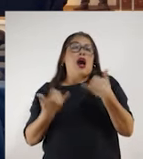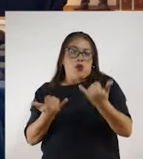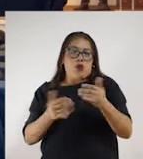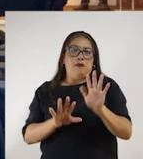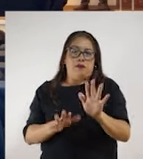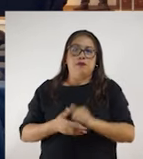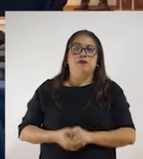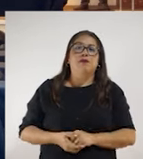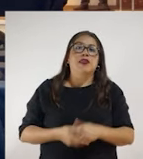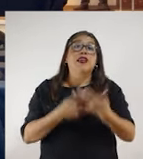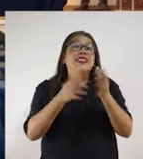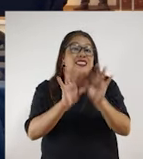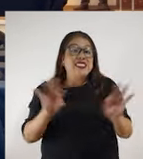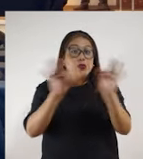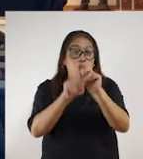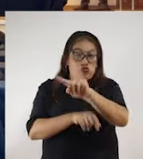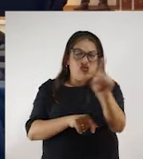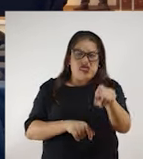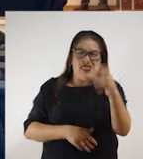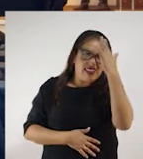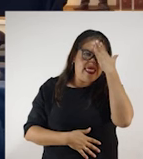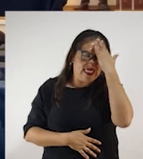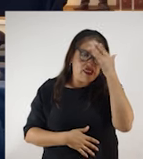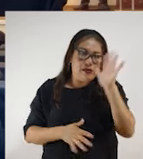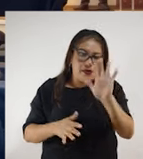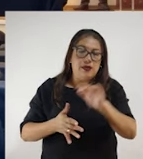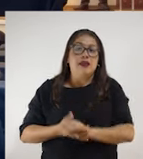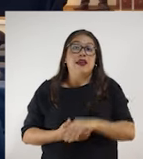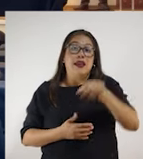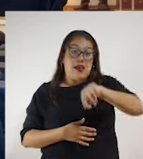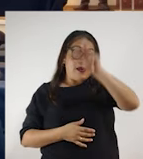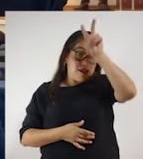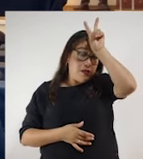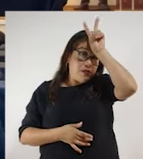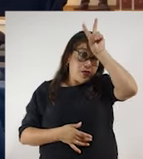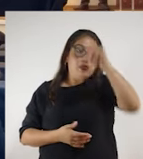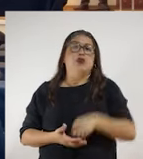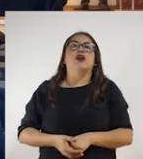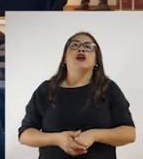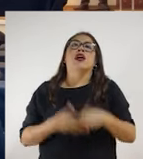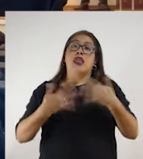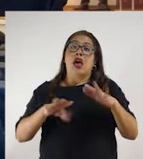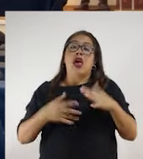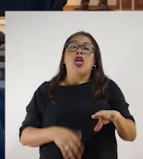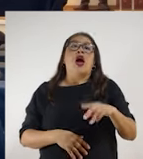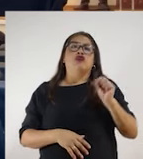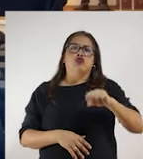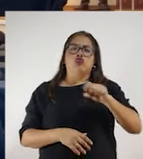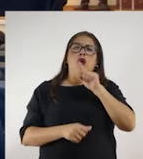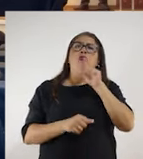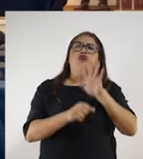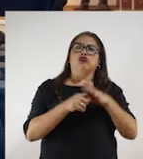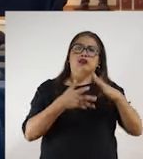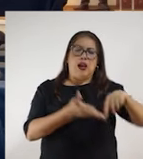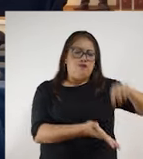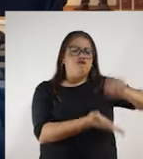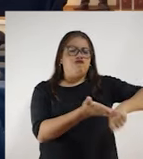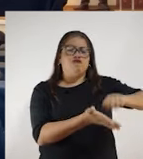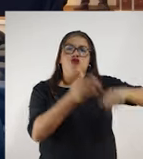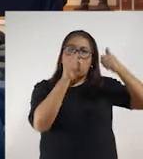Dicho esto, es importante que ustedes sepan entonces que el Perú se ha comprometido tras